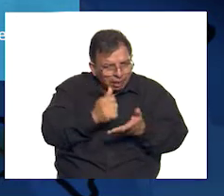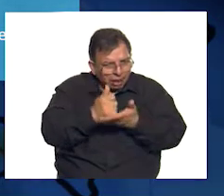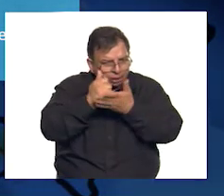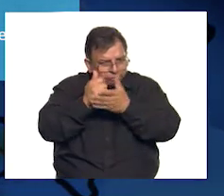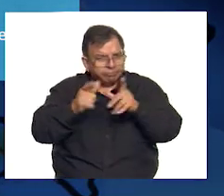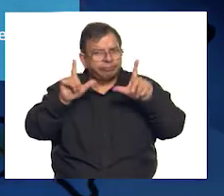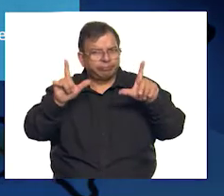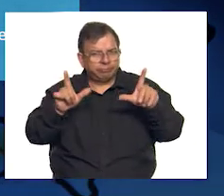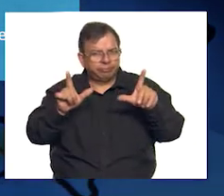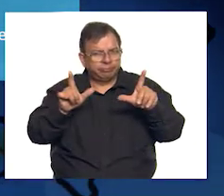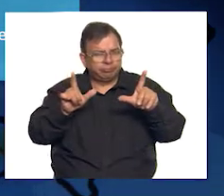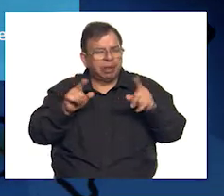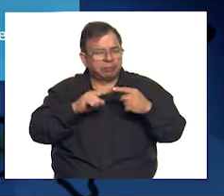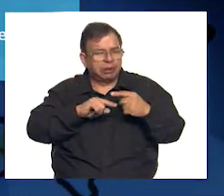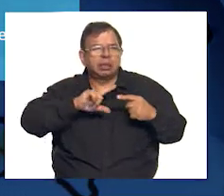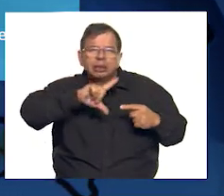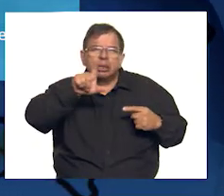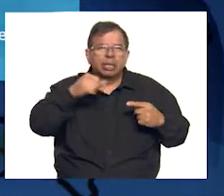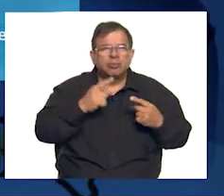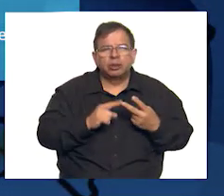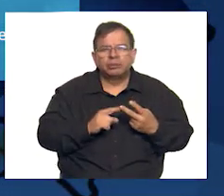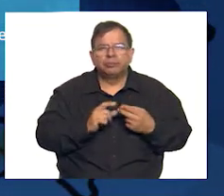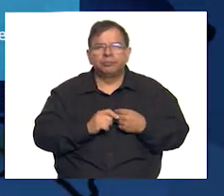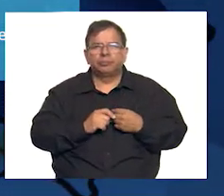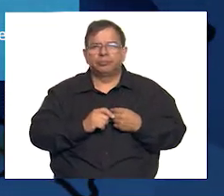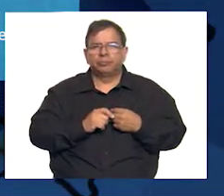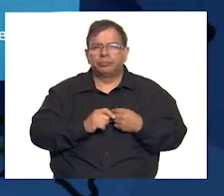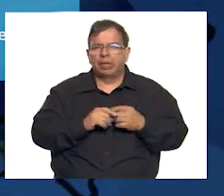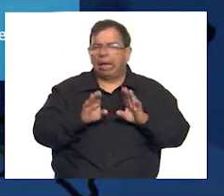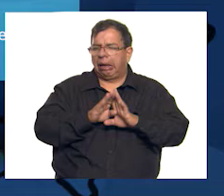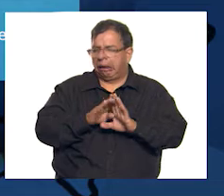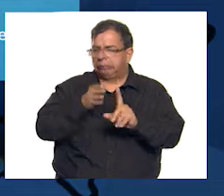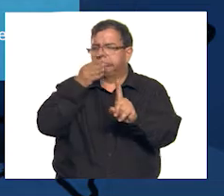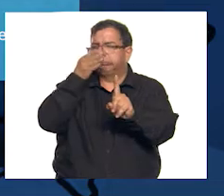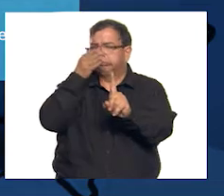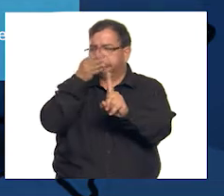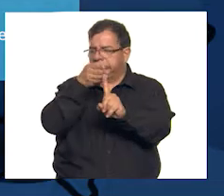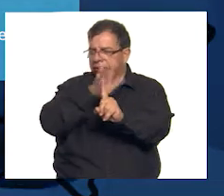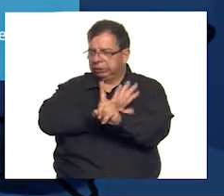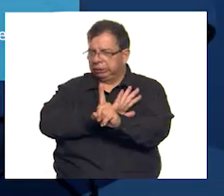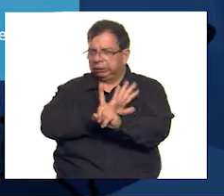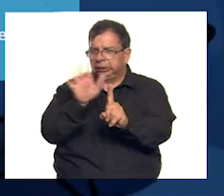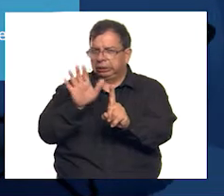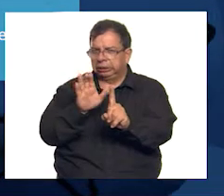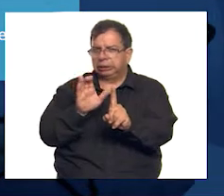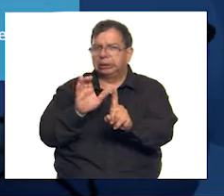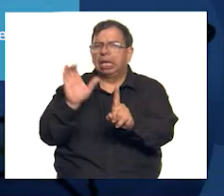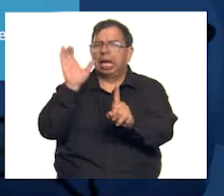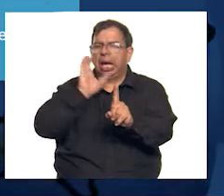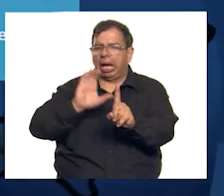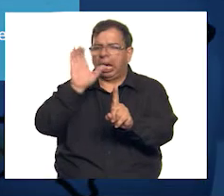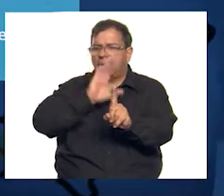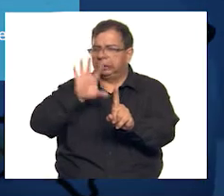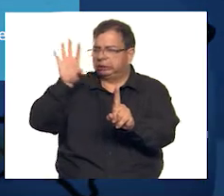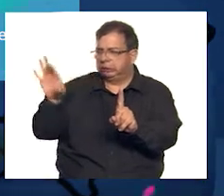producto. Después, ¿qué hiciste? Ya con el propósito definido y la canción que seleccioné en mente